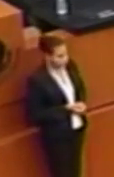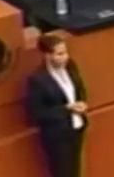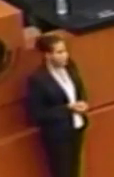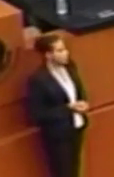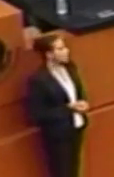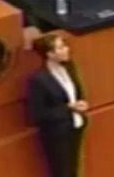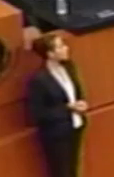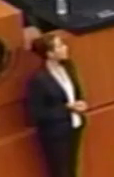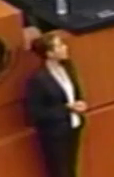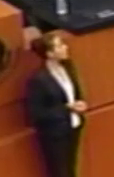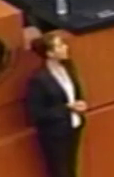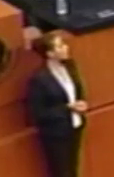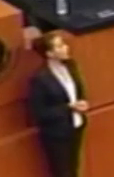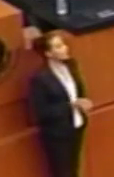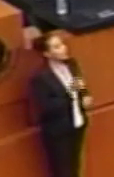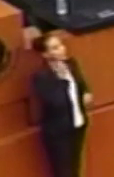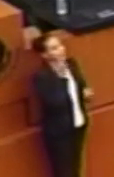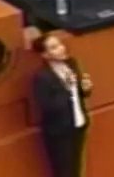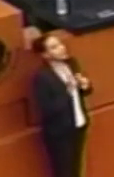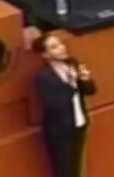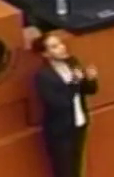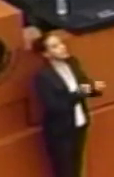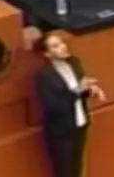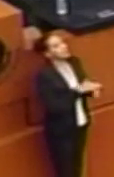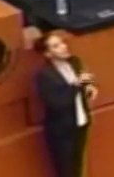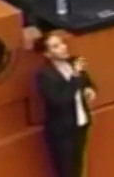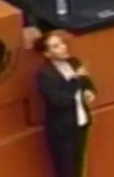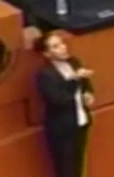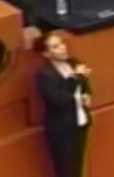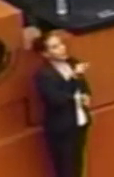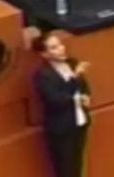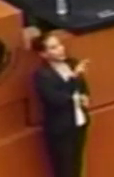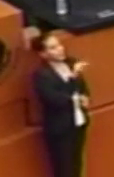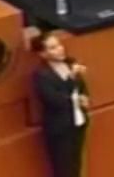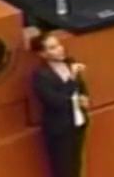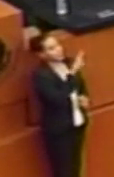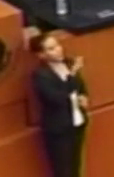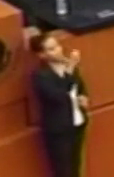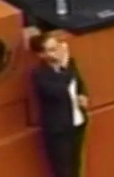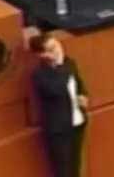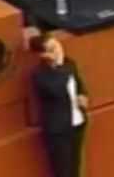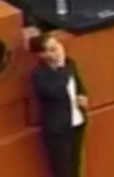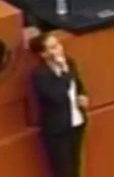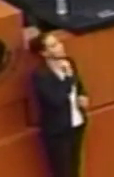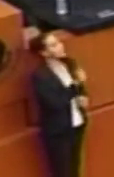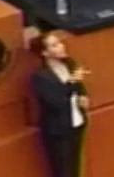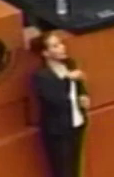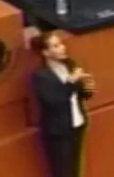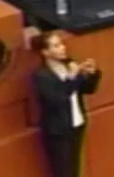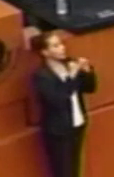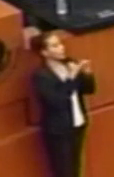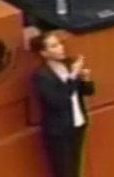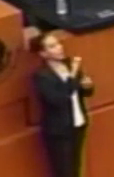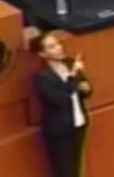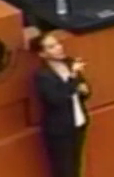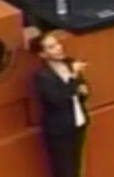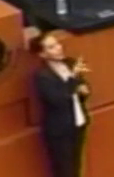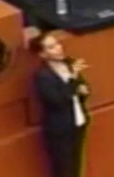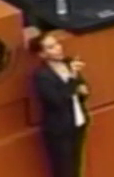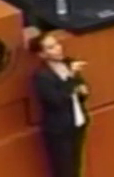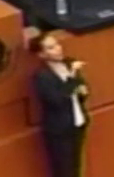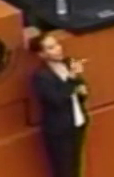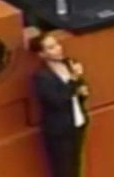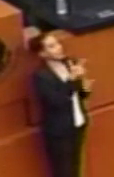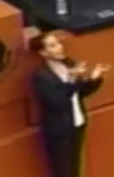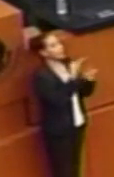A ver, quiero entregar al doctor Madrazo Layuz un reconocimiento que el Instituto Belisario Domínguez le hace